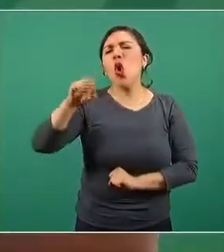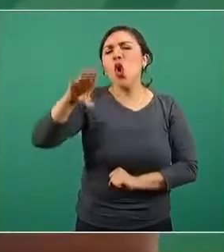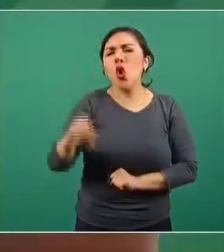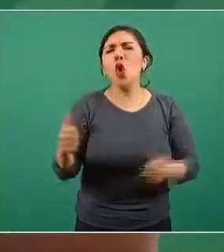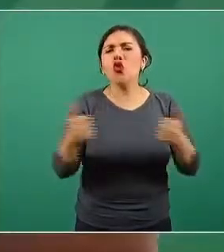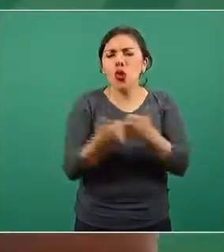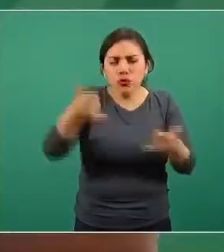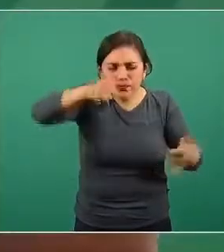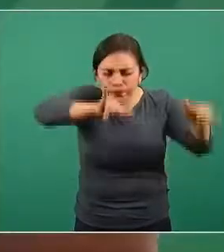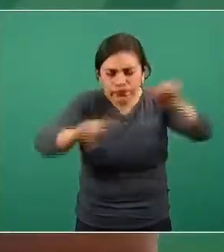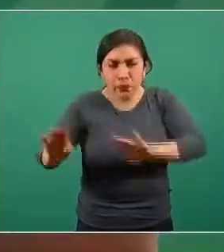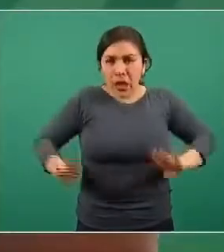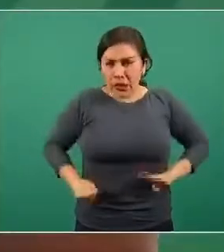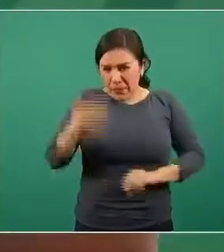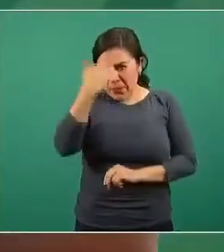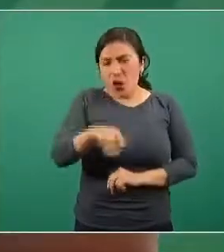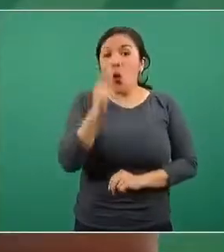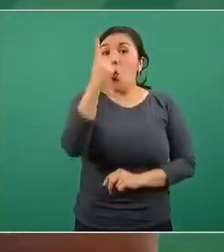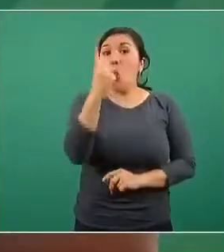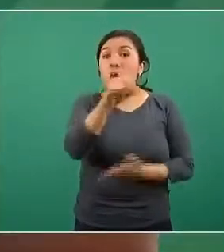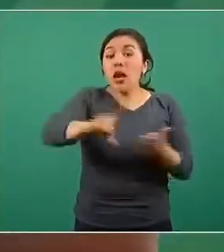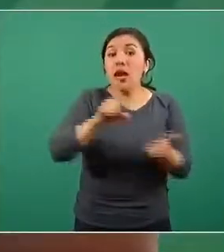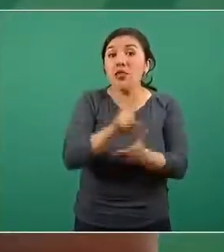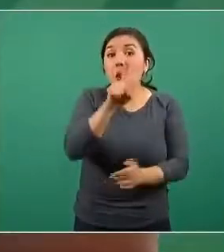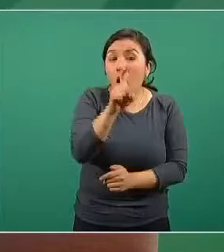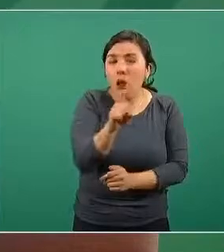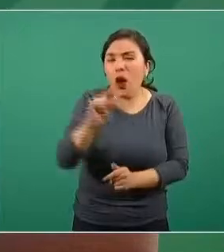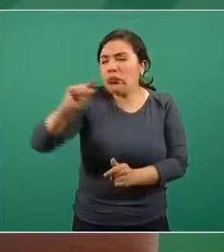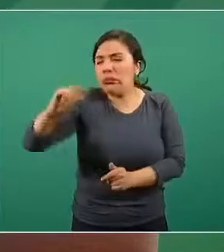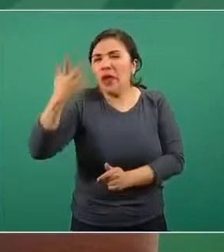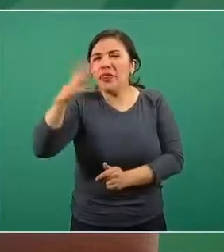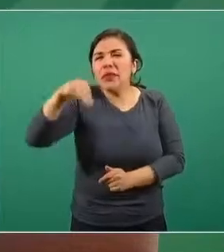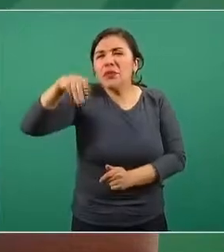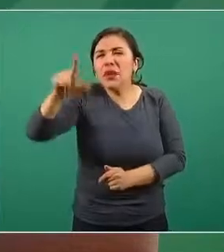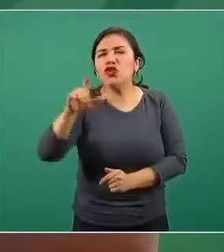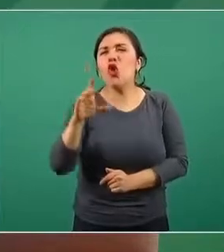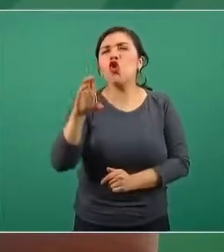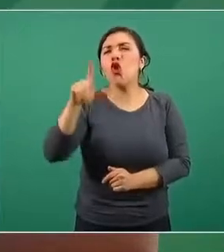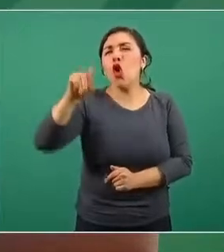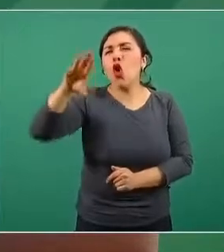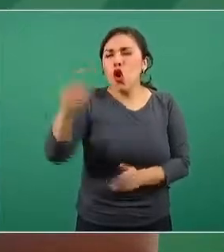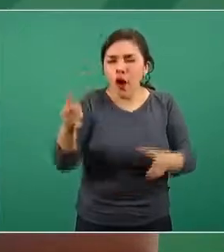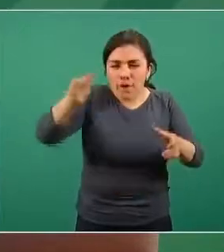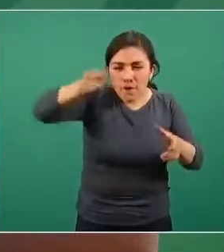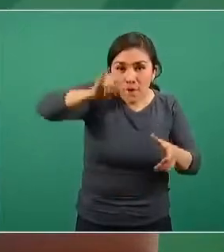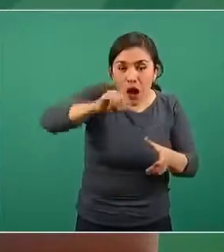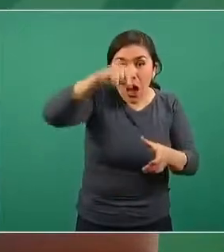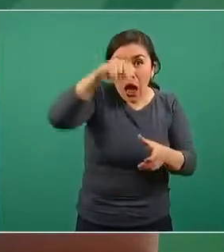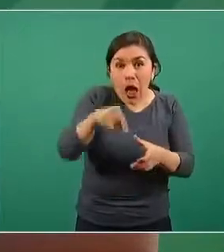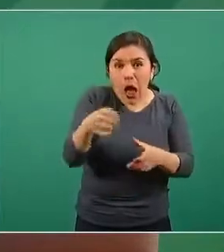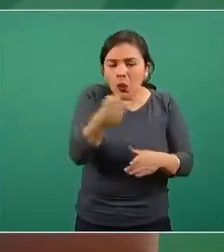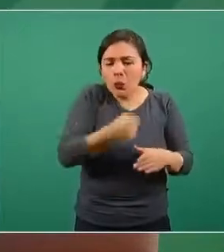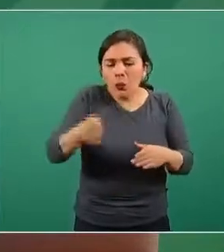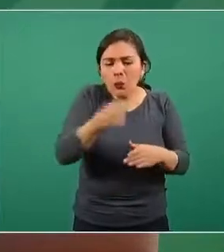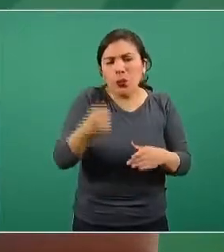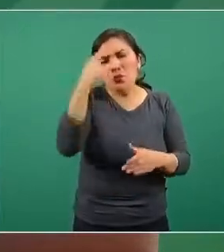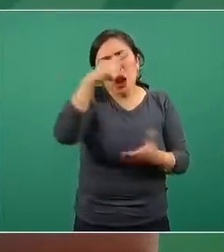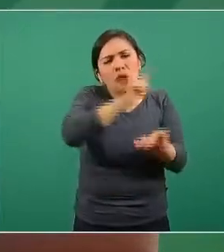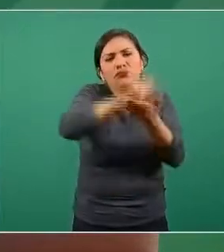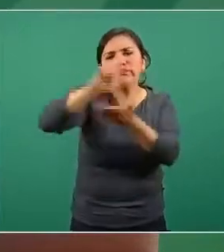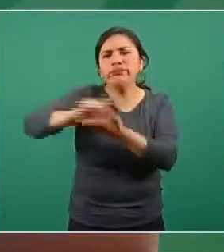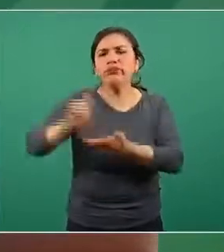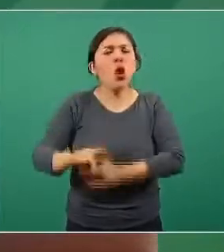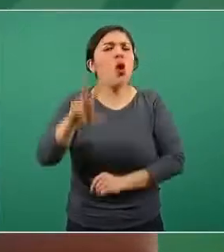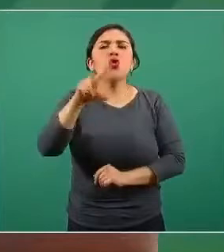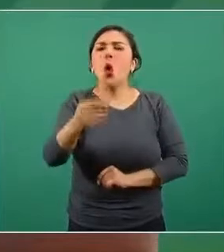concentraciones adecuadas. Ya saben, 1 litro de agua por 10 mililitros más o menos de cloro comercial, que lo encontramos sin